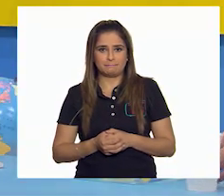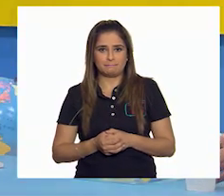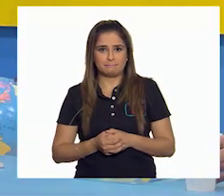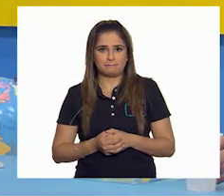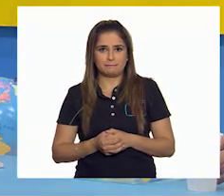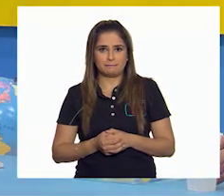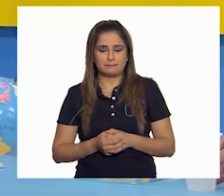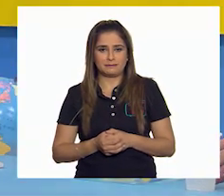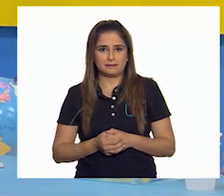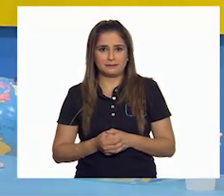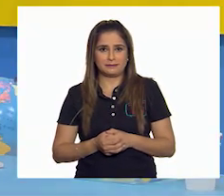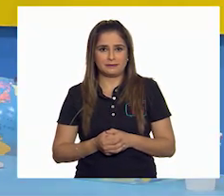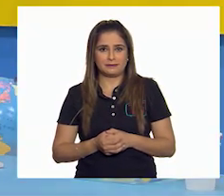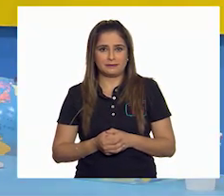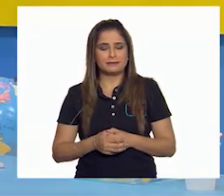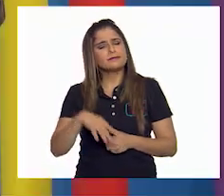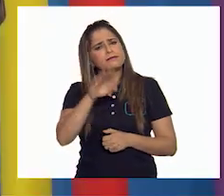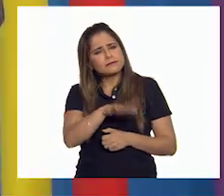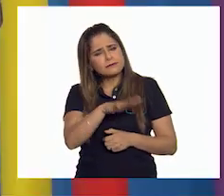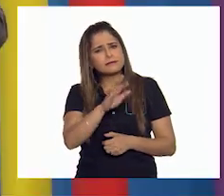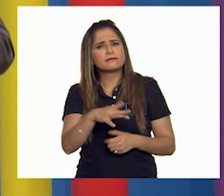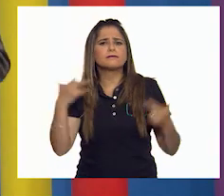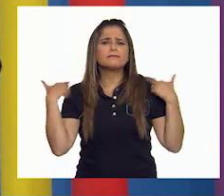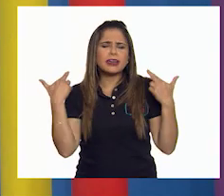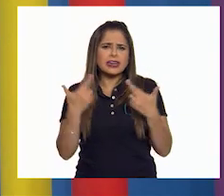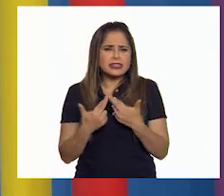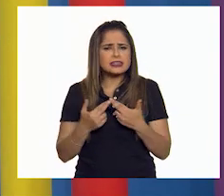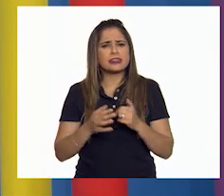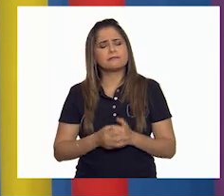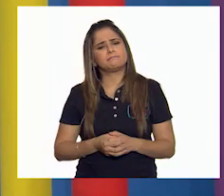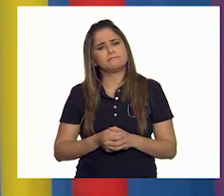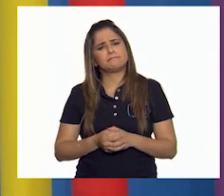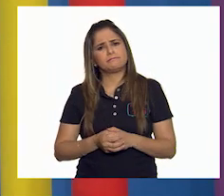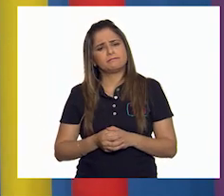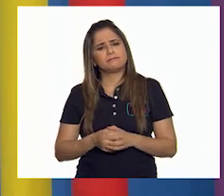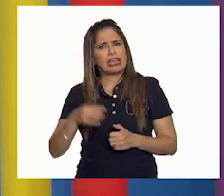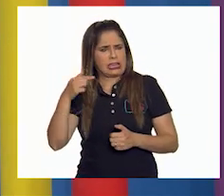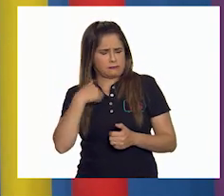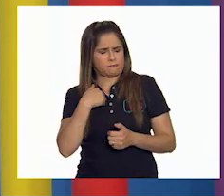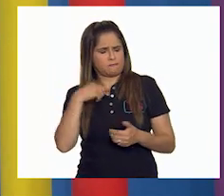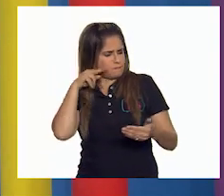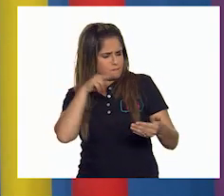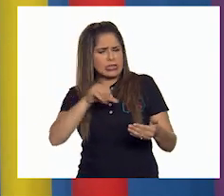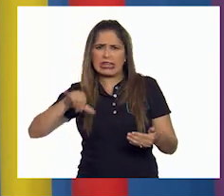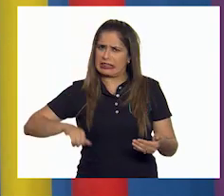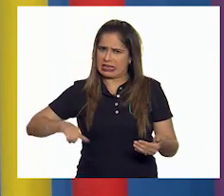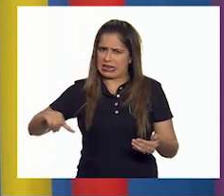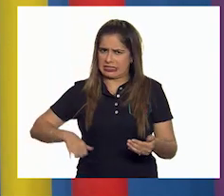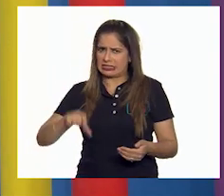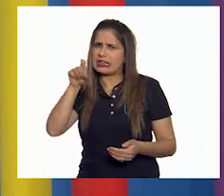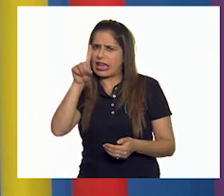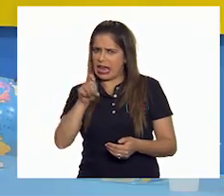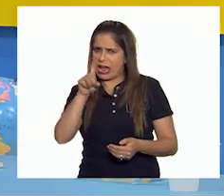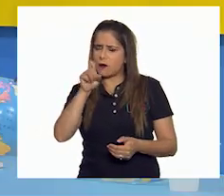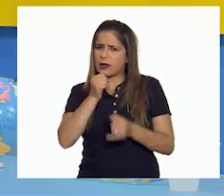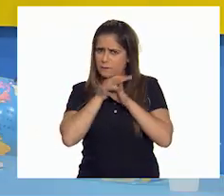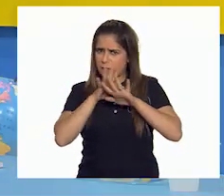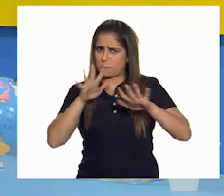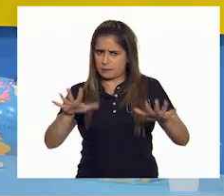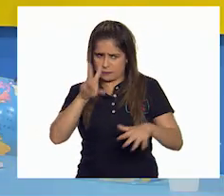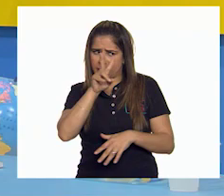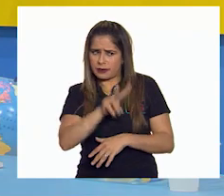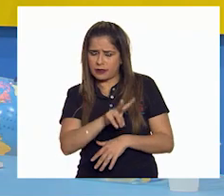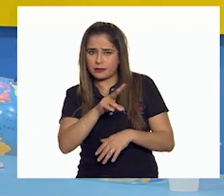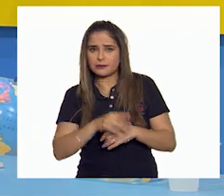Ay, maestra. Oiga, maestra, y creo que hay algo súper interesante sobre el agua, ¿no? Pues sí, antes que nada